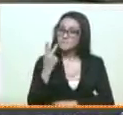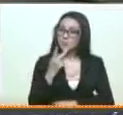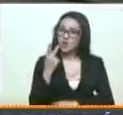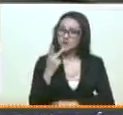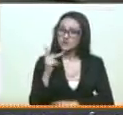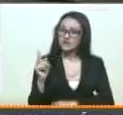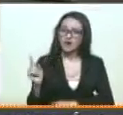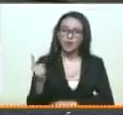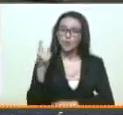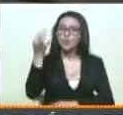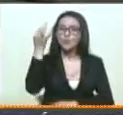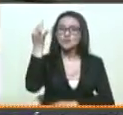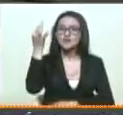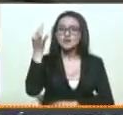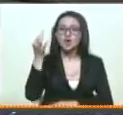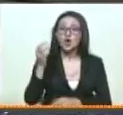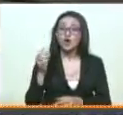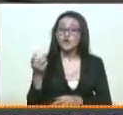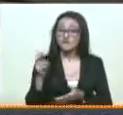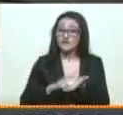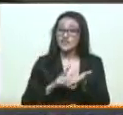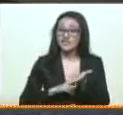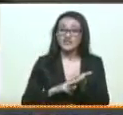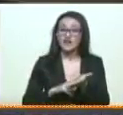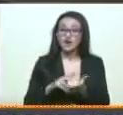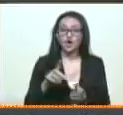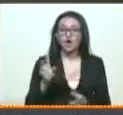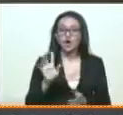verdadero es lo que no se ve.